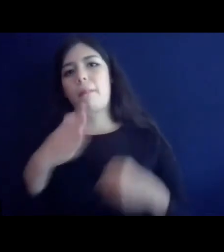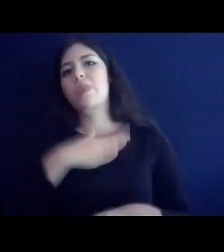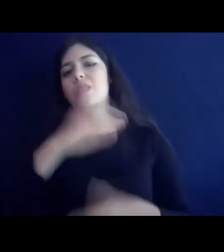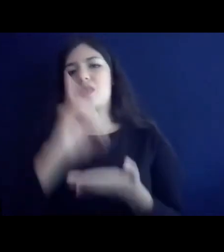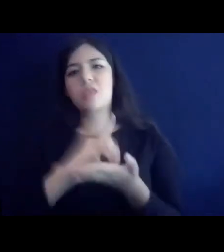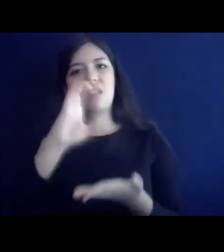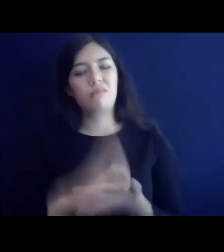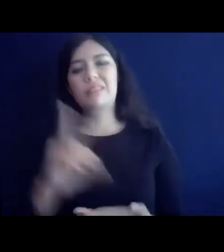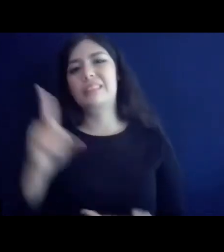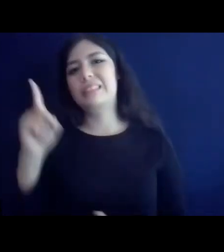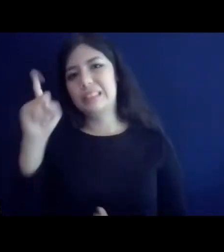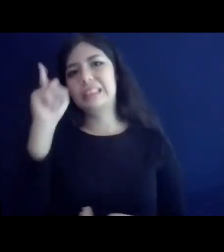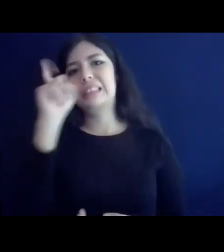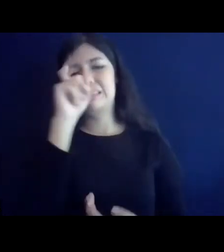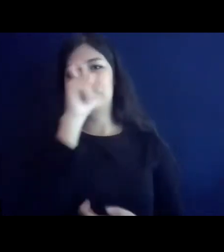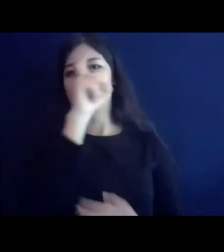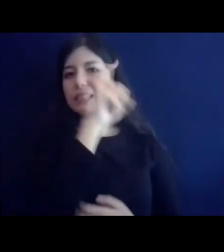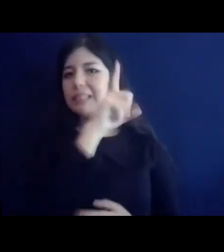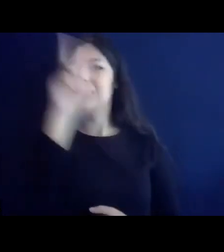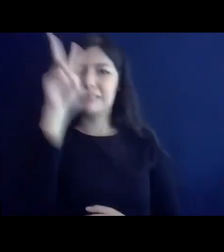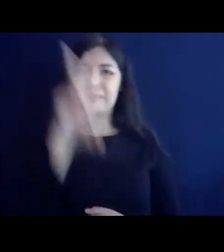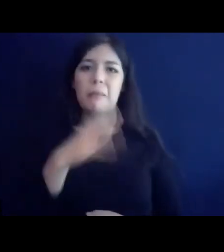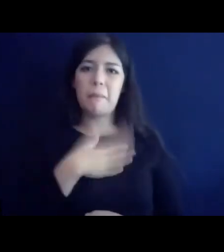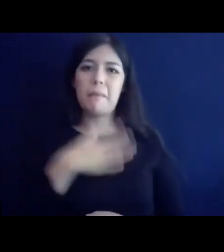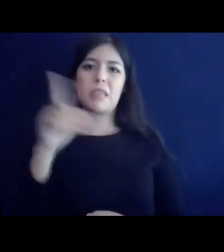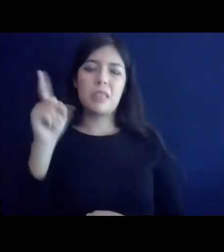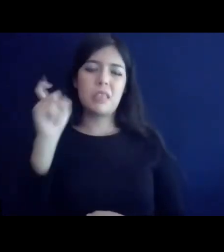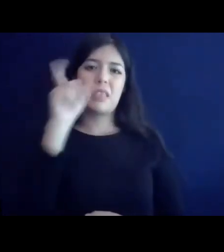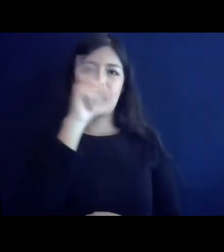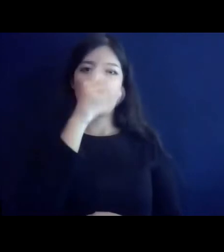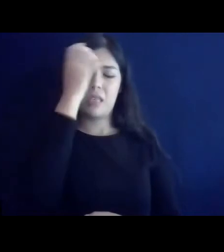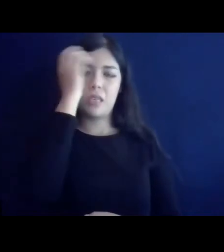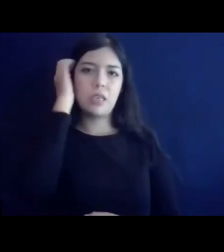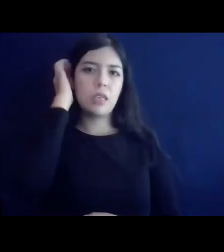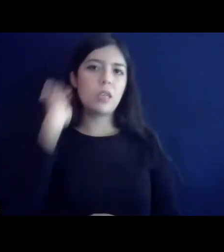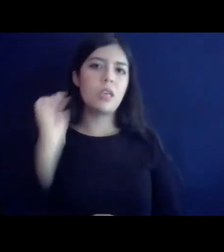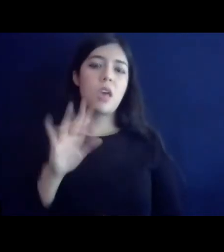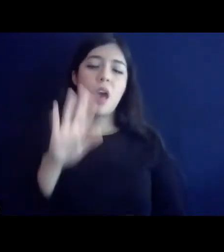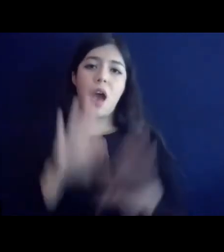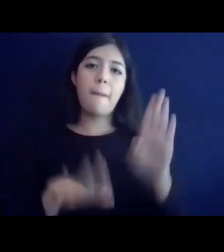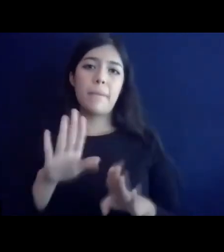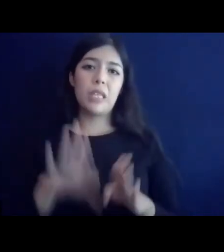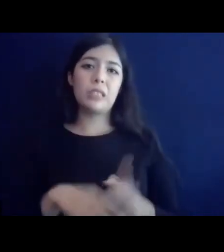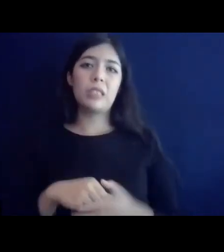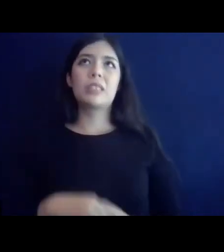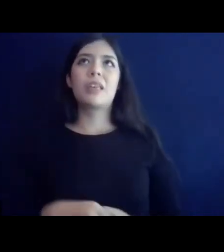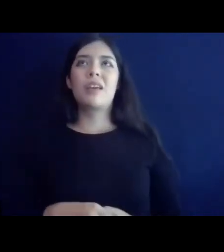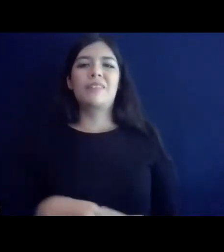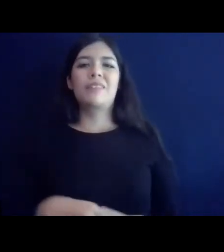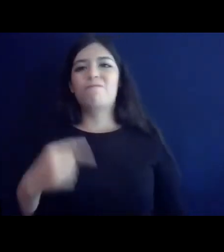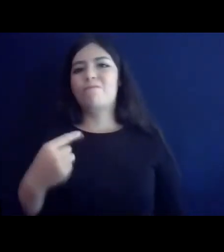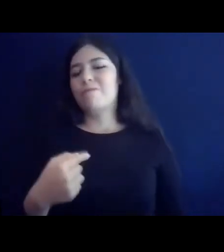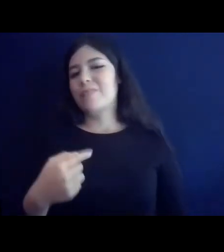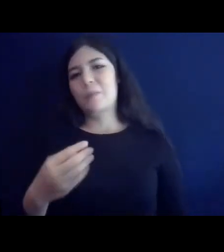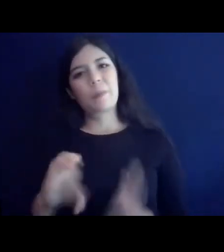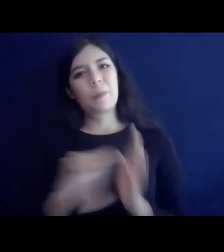y es fuerte, ¿no? Por ejemplo, de repente la gente dice, se me olvida. No, la gente no sabe que se olvida, porque una de las cosas, o sea, haz de